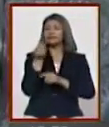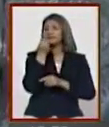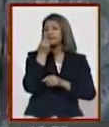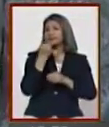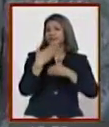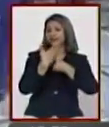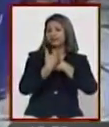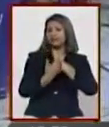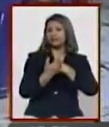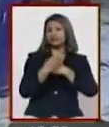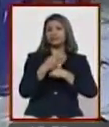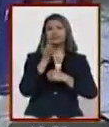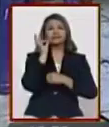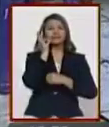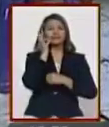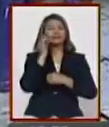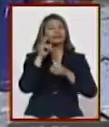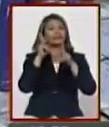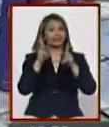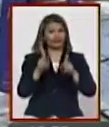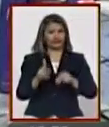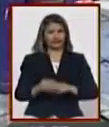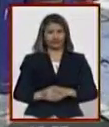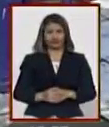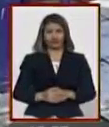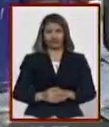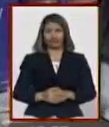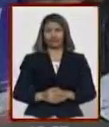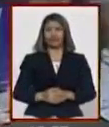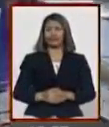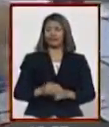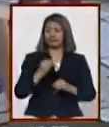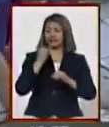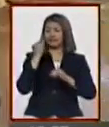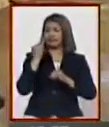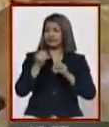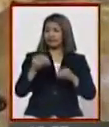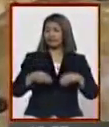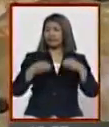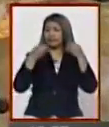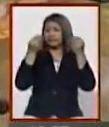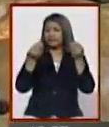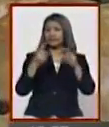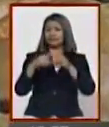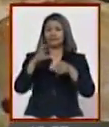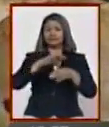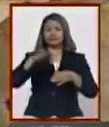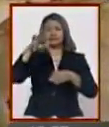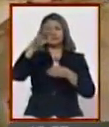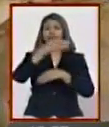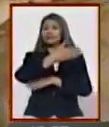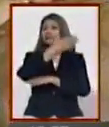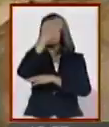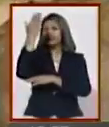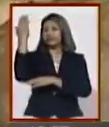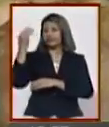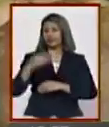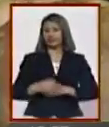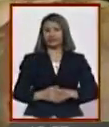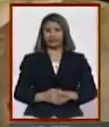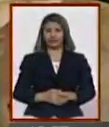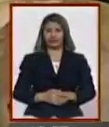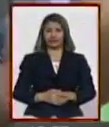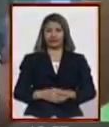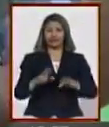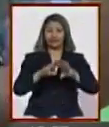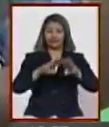están separadas, porque las del difunto solamente se reparten al finalizar la tarde, cuando su alma vuelve al cielo, manifiestan. Se arma así